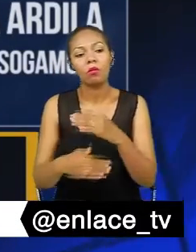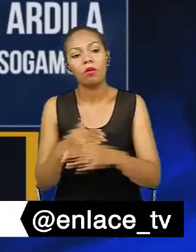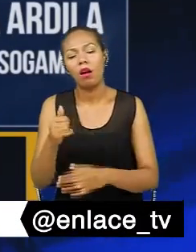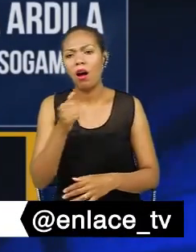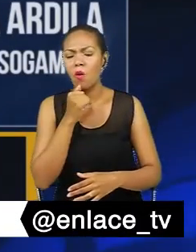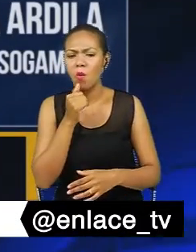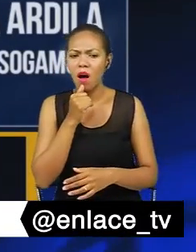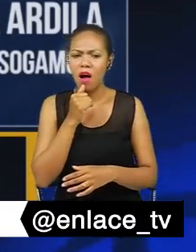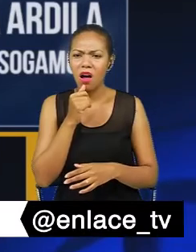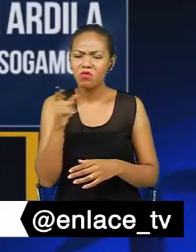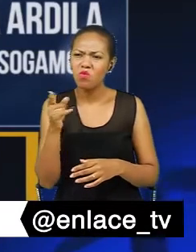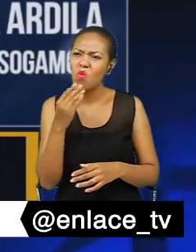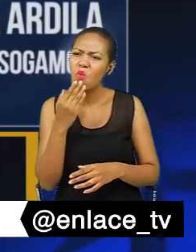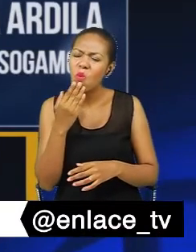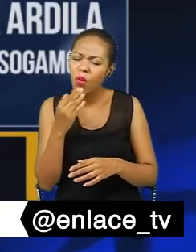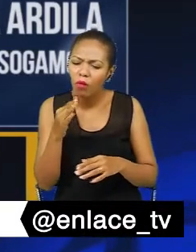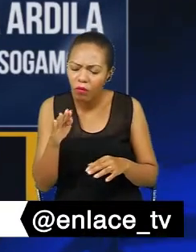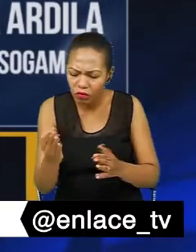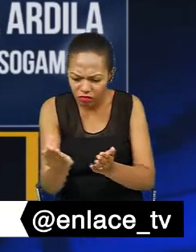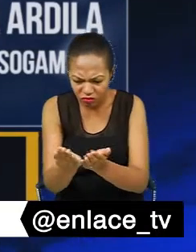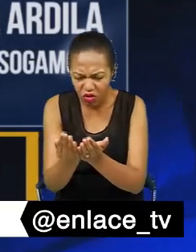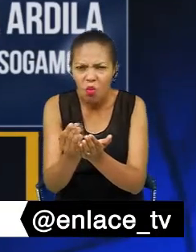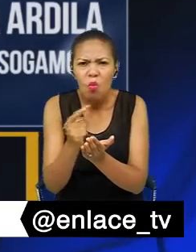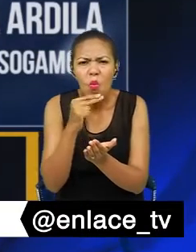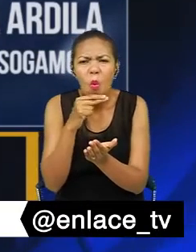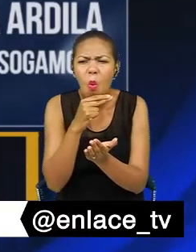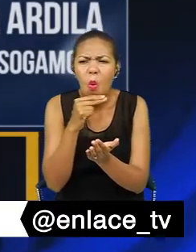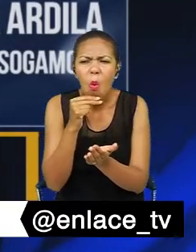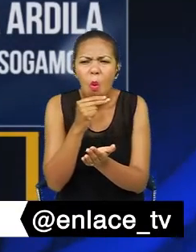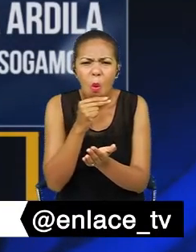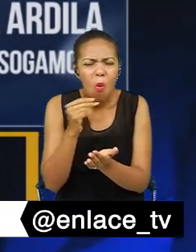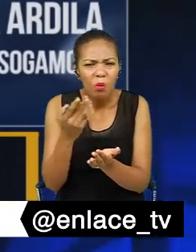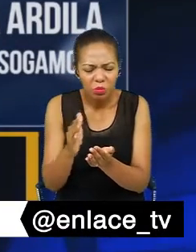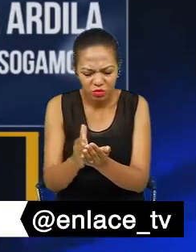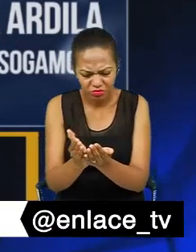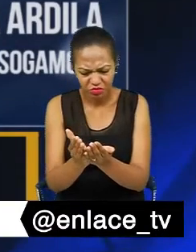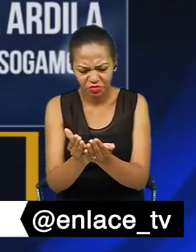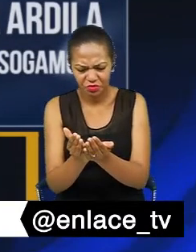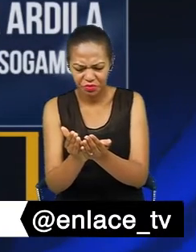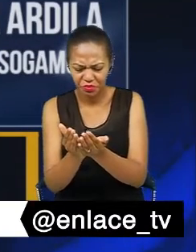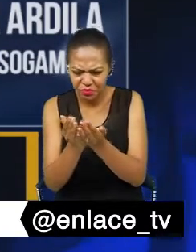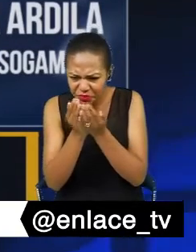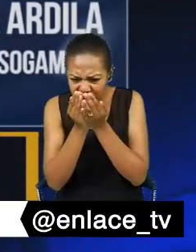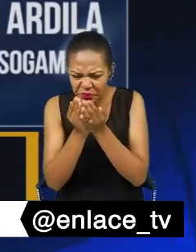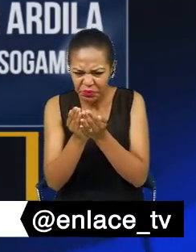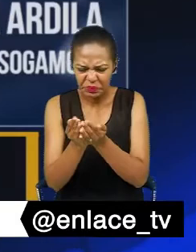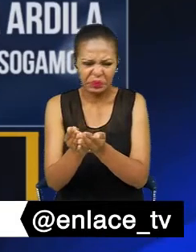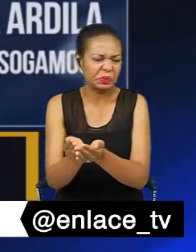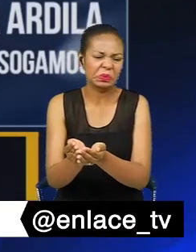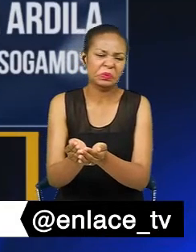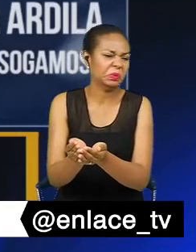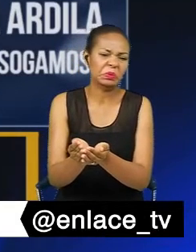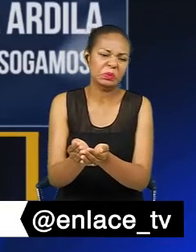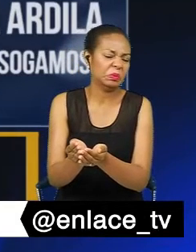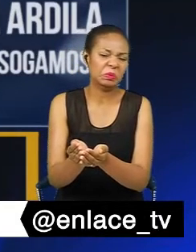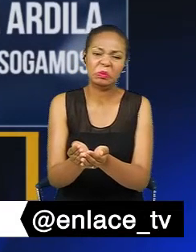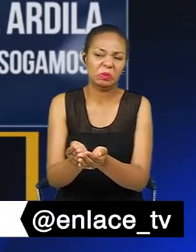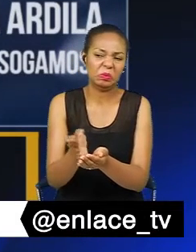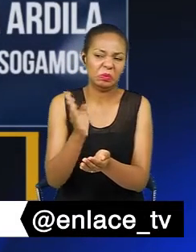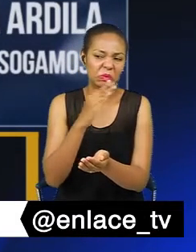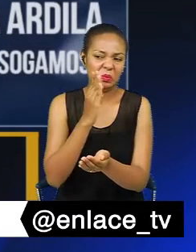como un color rojizo y una fetidez, ¿ya? Y por encima se veía como a forma